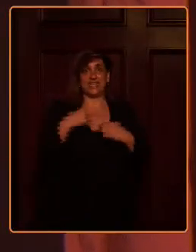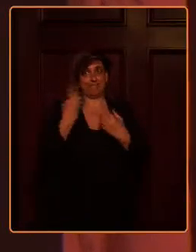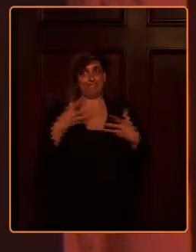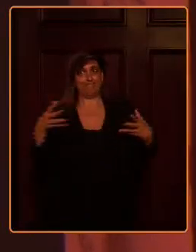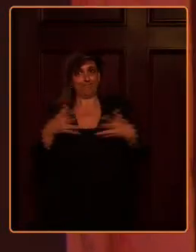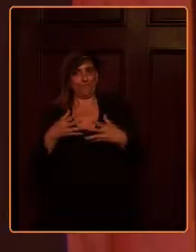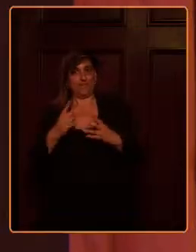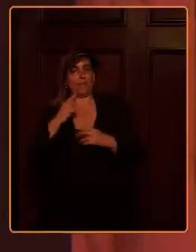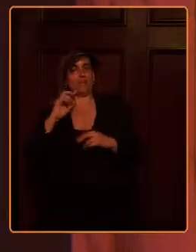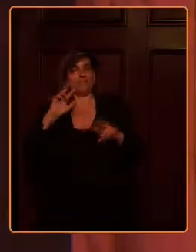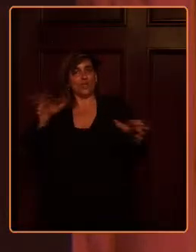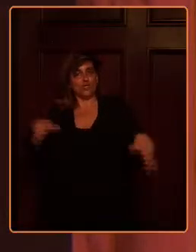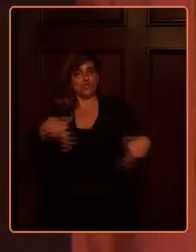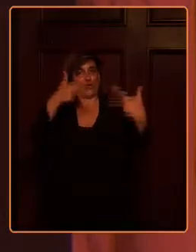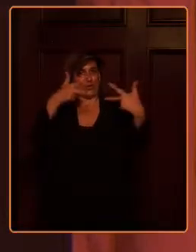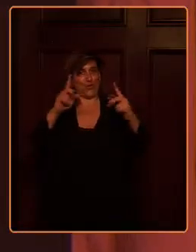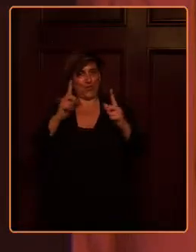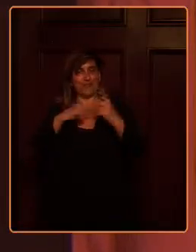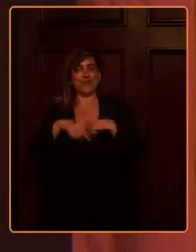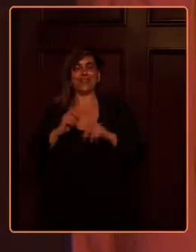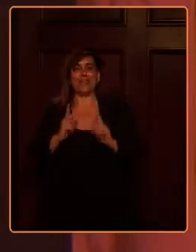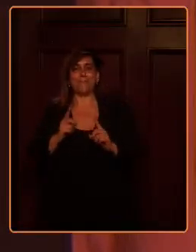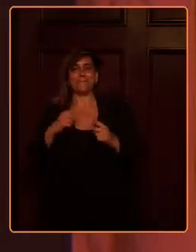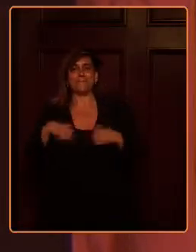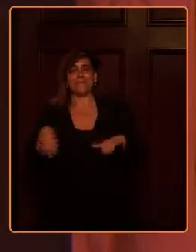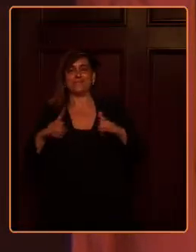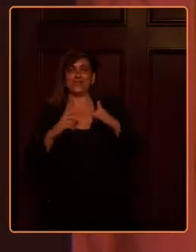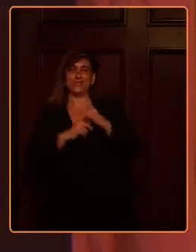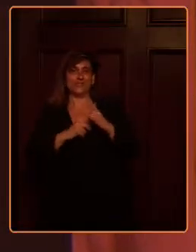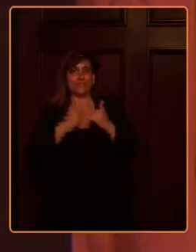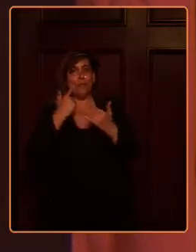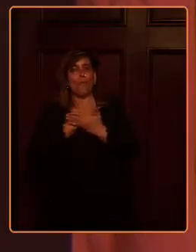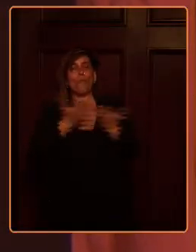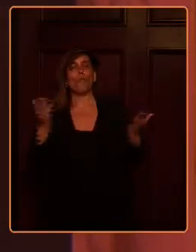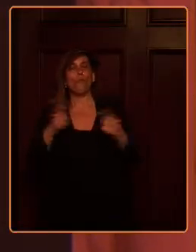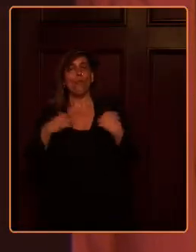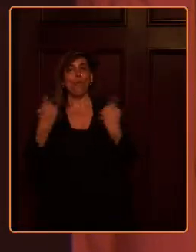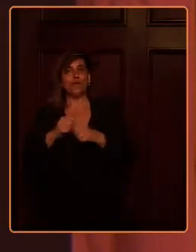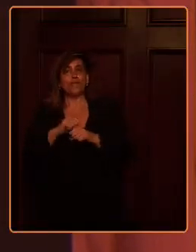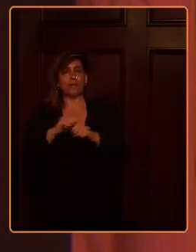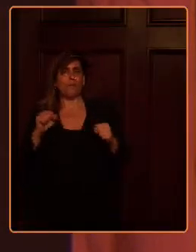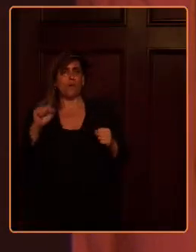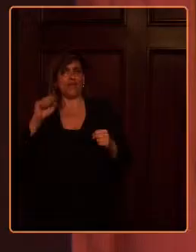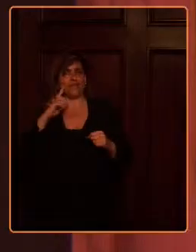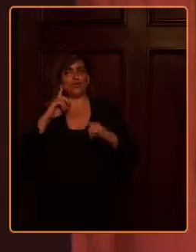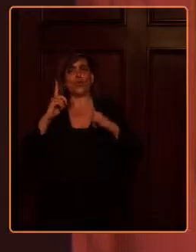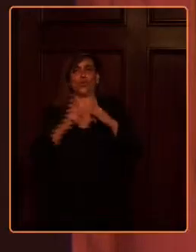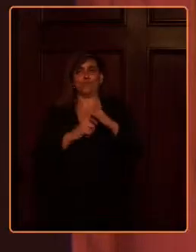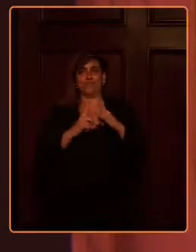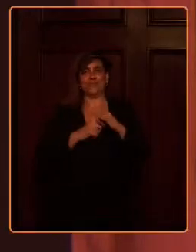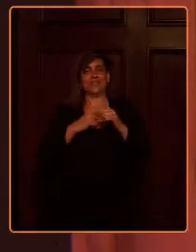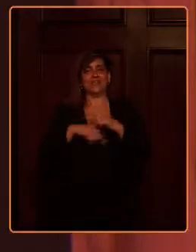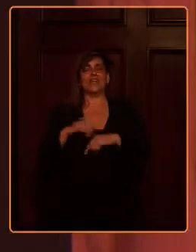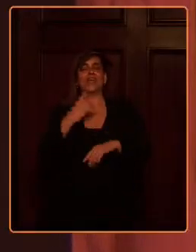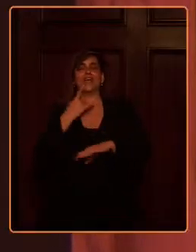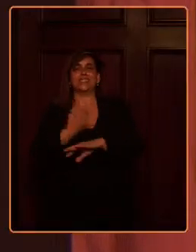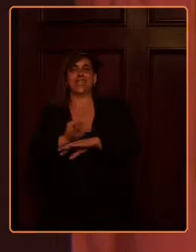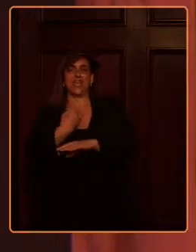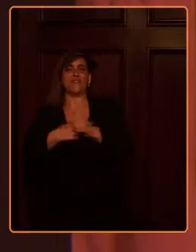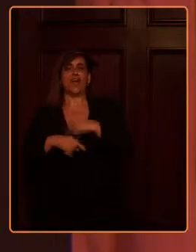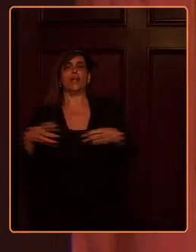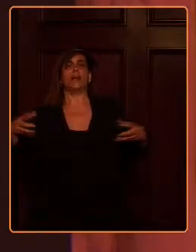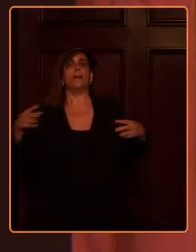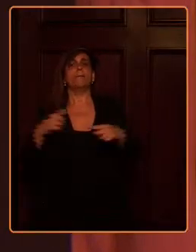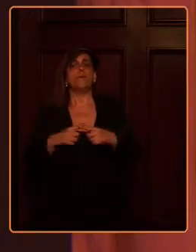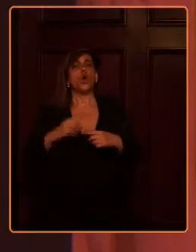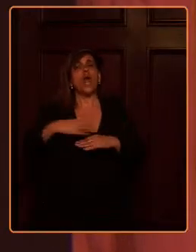pero vía streaming. No somos solo los que estamos aquí presentes, porque nos pueden ver por el canal de YouTube de Ceibal a través